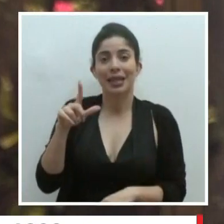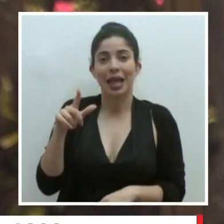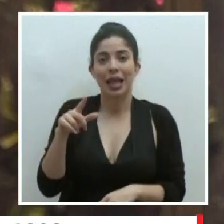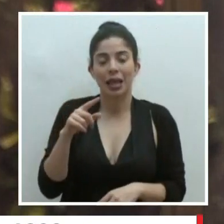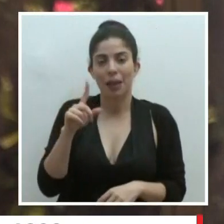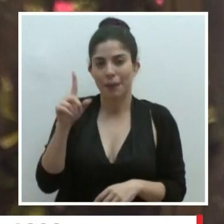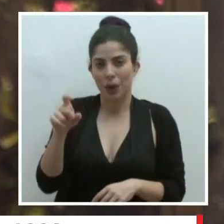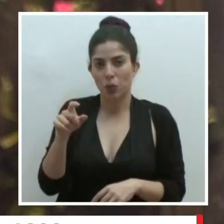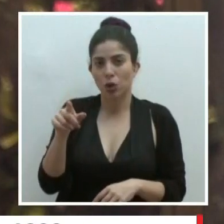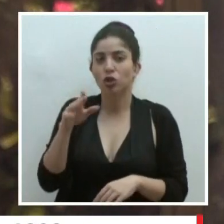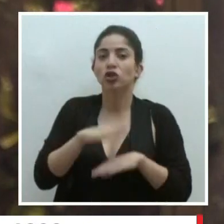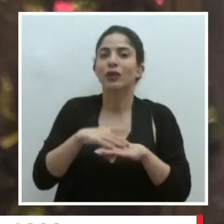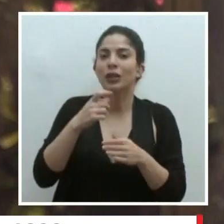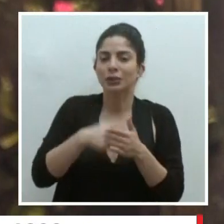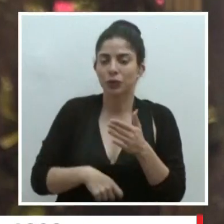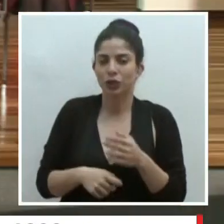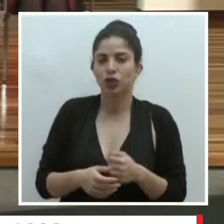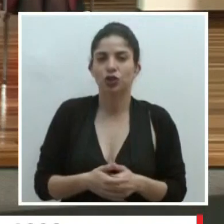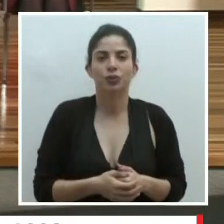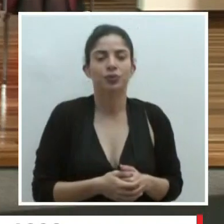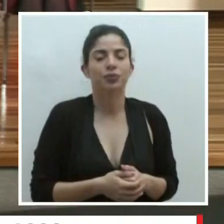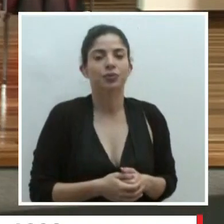Ulloa, sobre los impuestos.